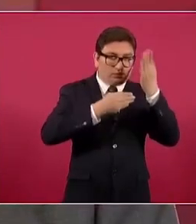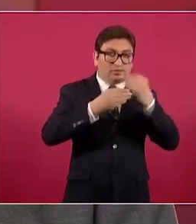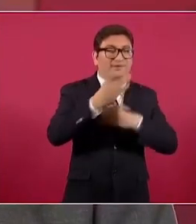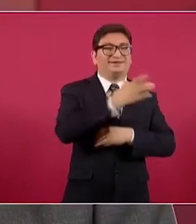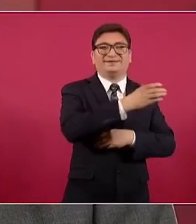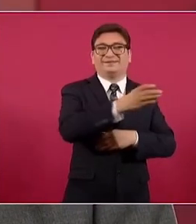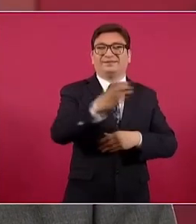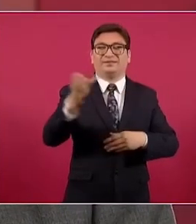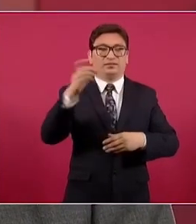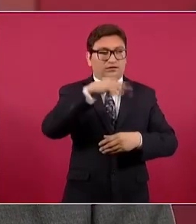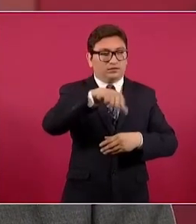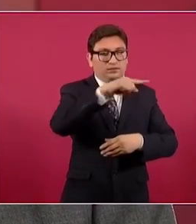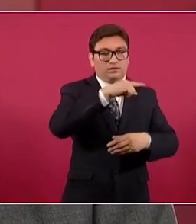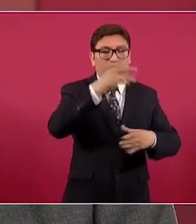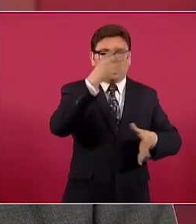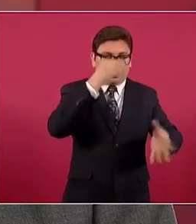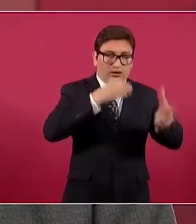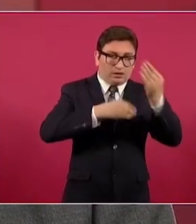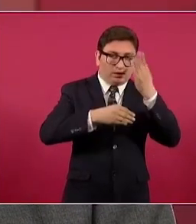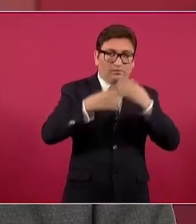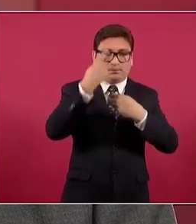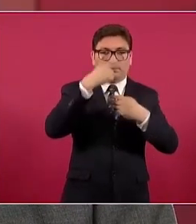rurales.